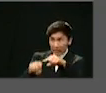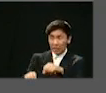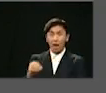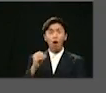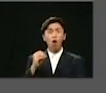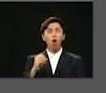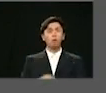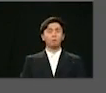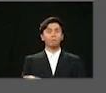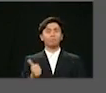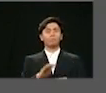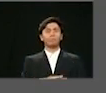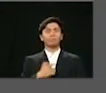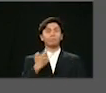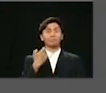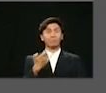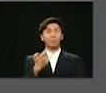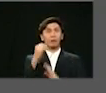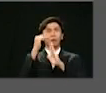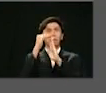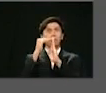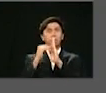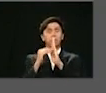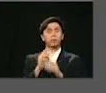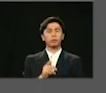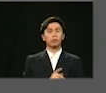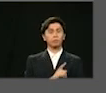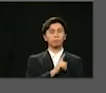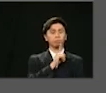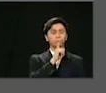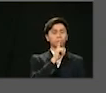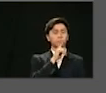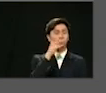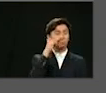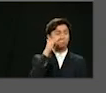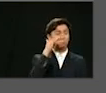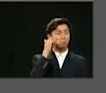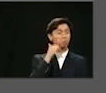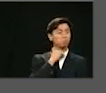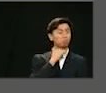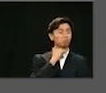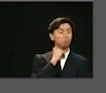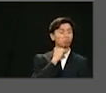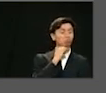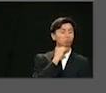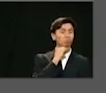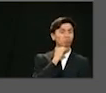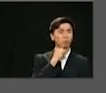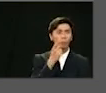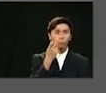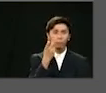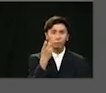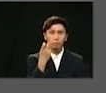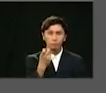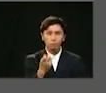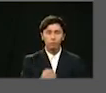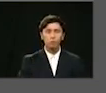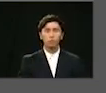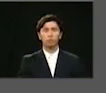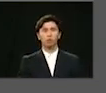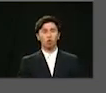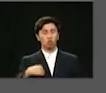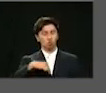empresas que contraten a jóvenes que no cuenten con experiencia laboral o sean recién egresados mejoras salariales al personal